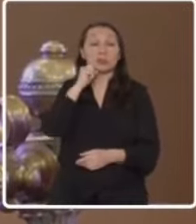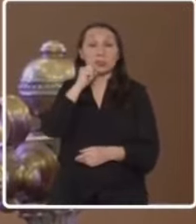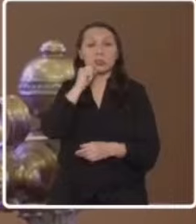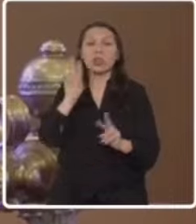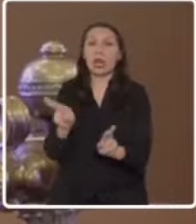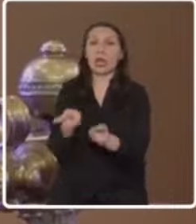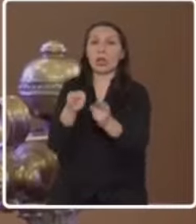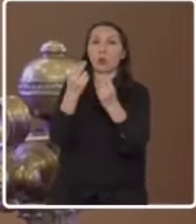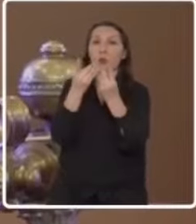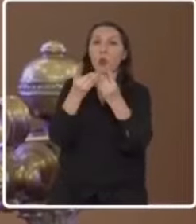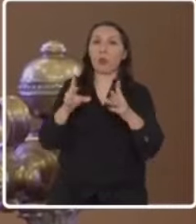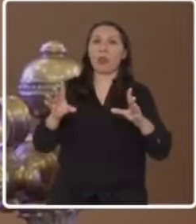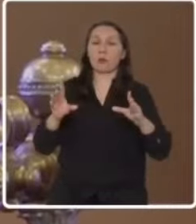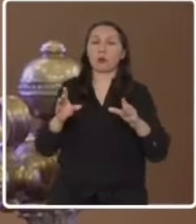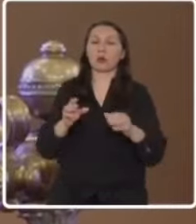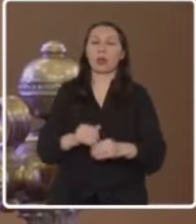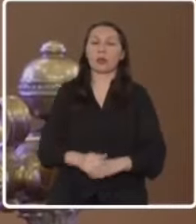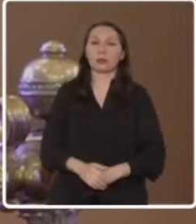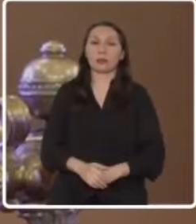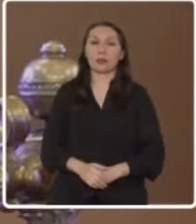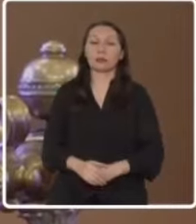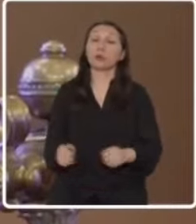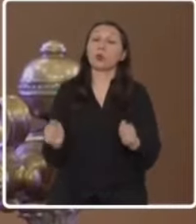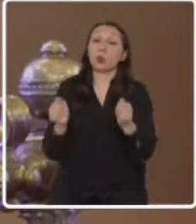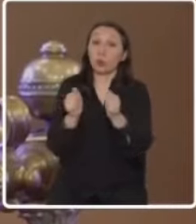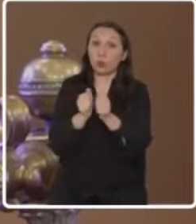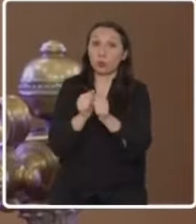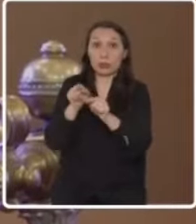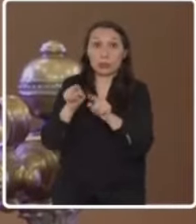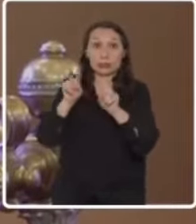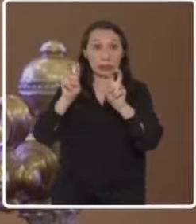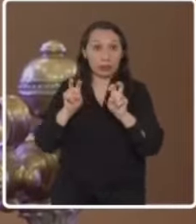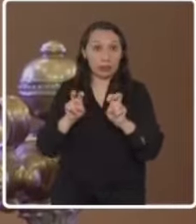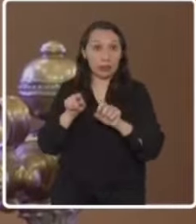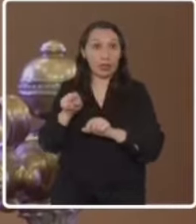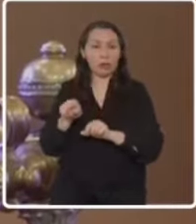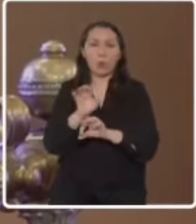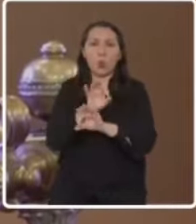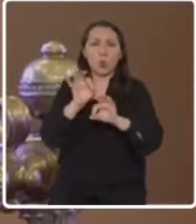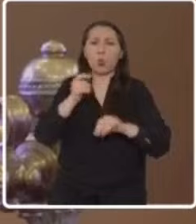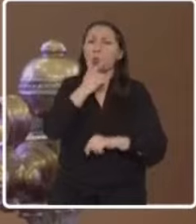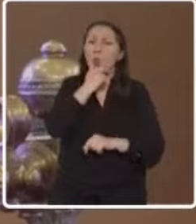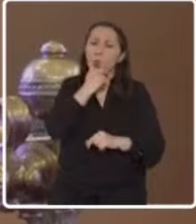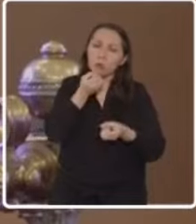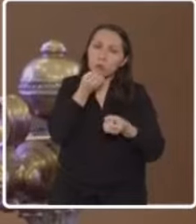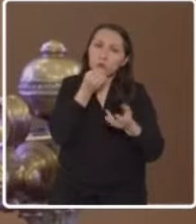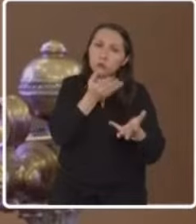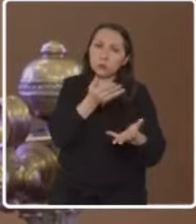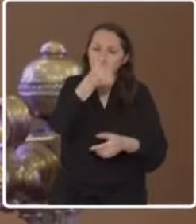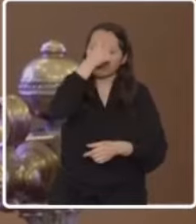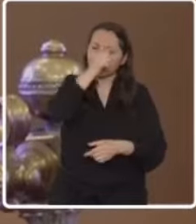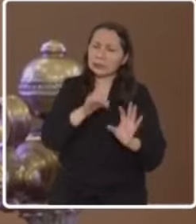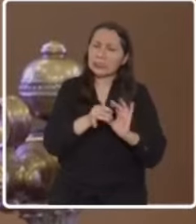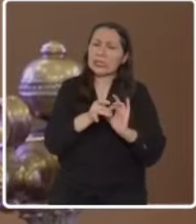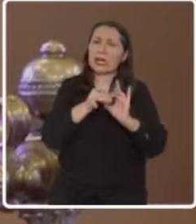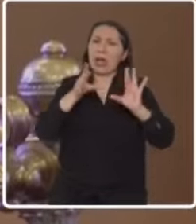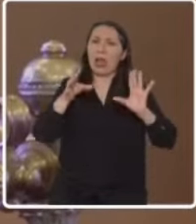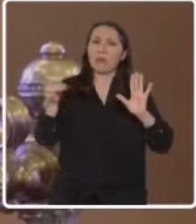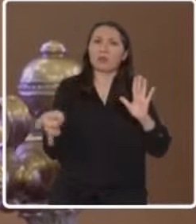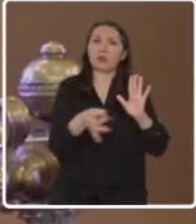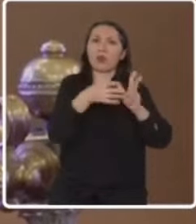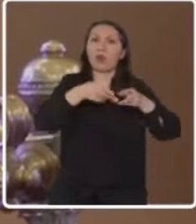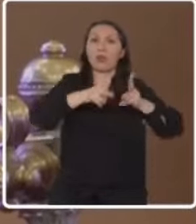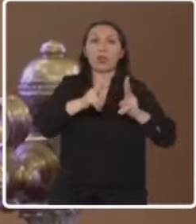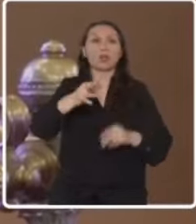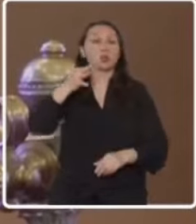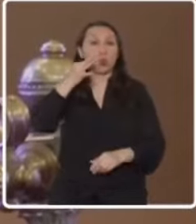permitió recuperar nuestra democracia. Junto con ello, nunca dudó en manifestar su condena a las graves violaciones a los